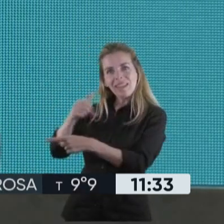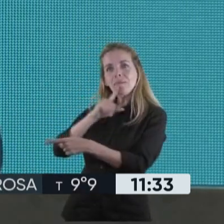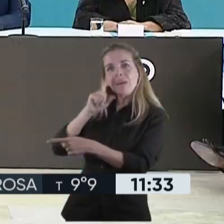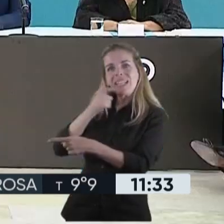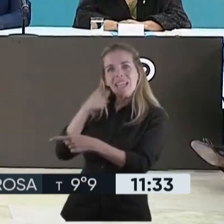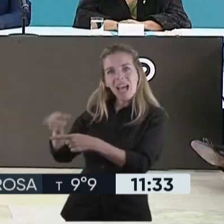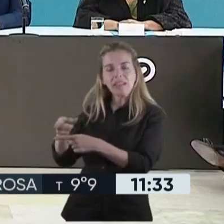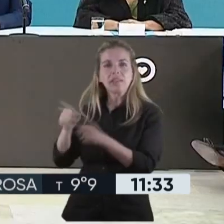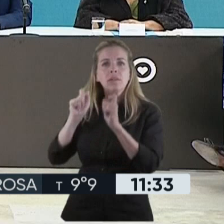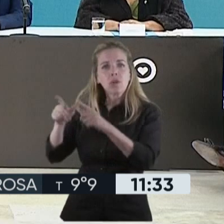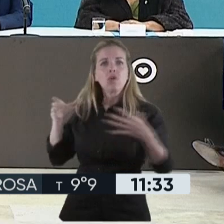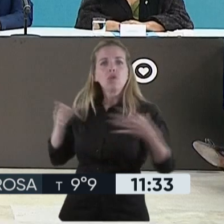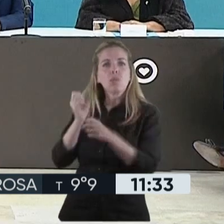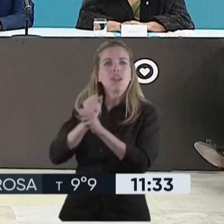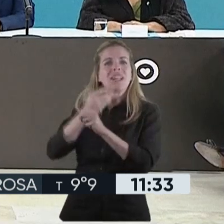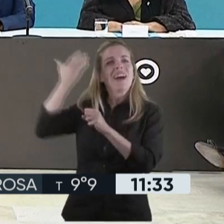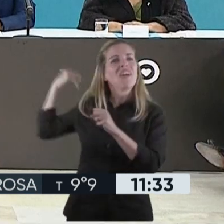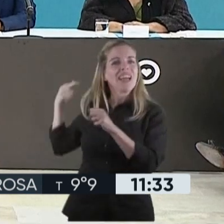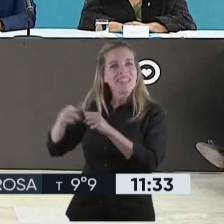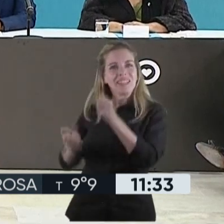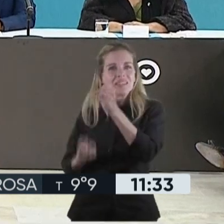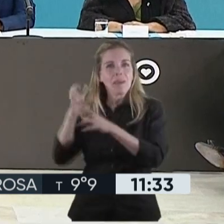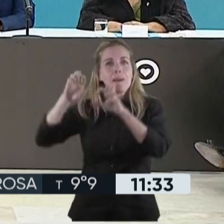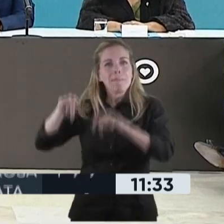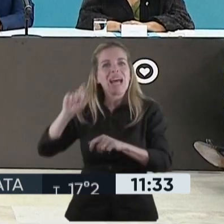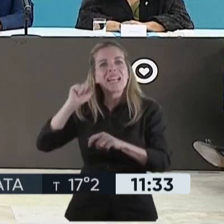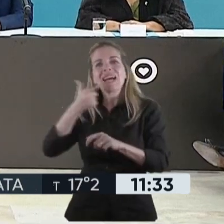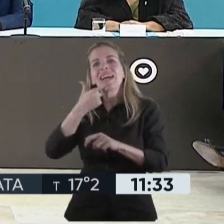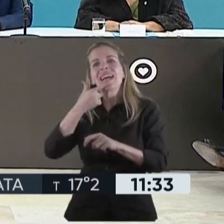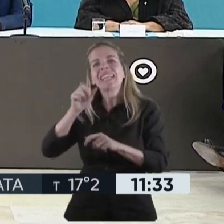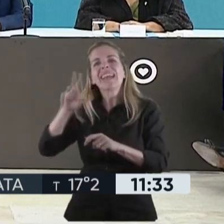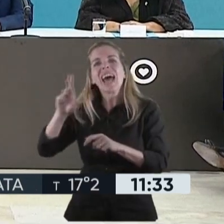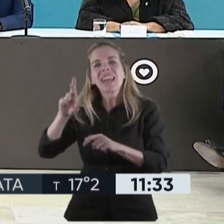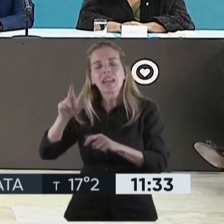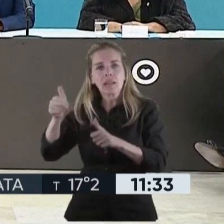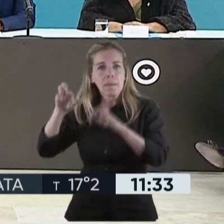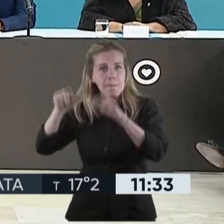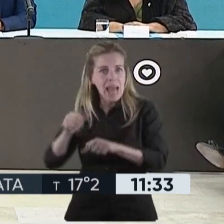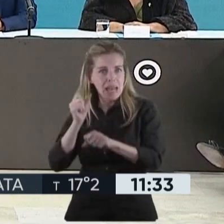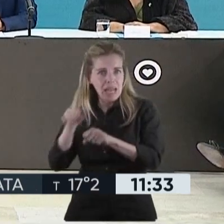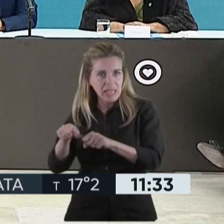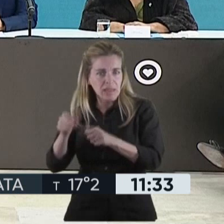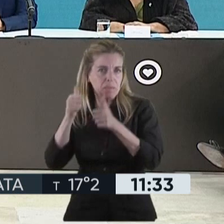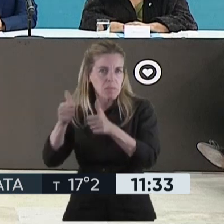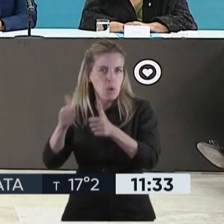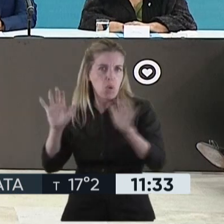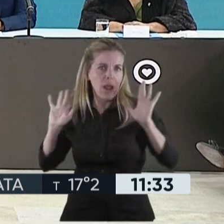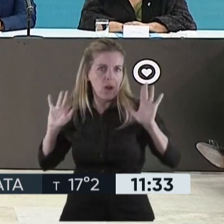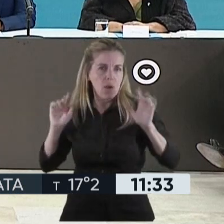y a quienes eran su equipo en ese momento que hicieron el plan Gasar, que fue claramente exitoso. Y